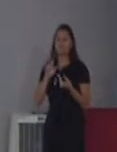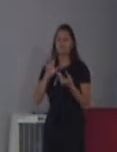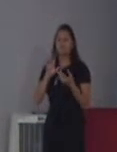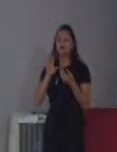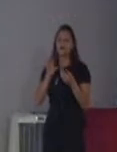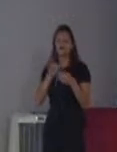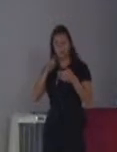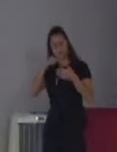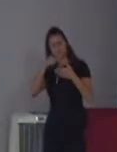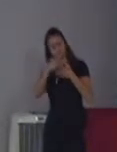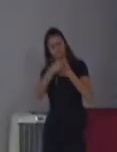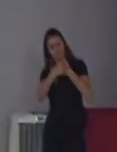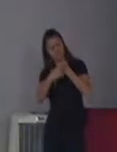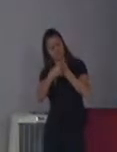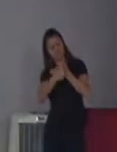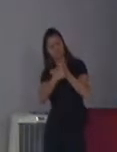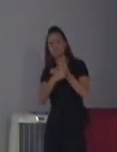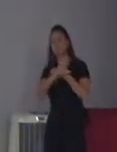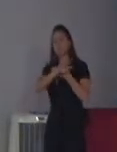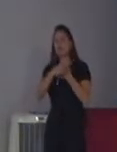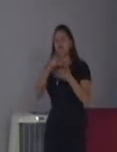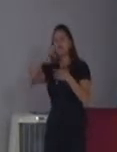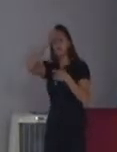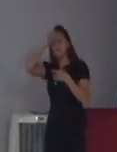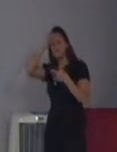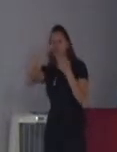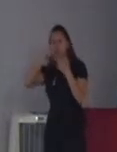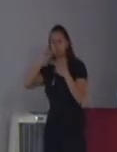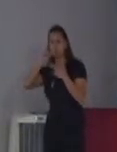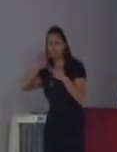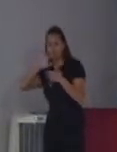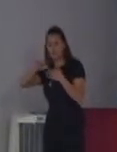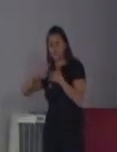actualmente es Lima, Perú, etcétera, la población con discapacidad visual